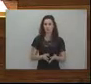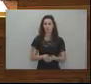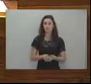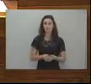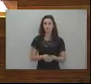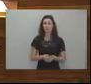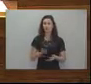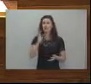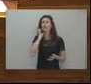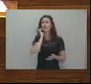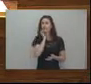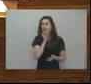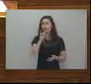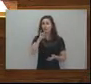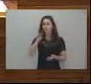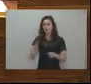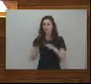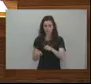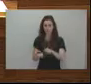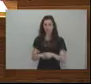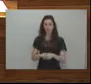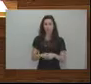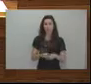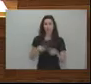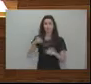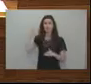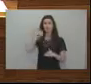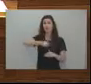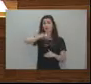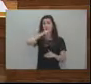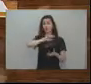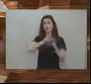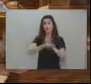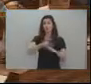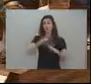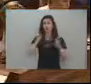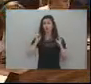Señor Gaspar Llamazares, lo viejo no cambia por sí solo.